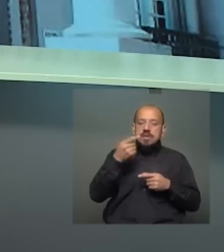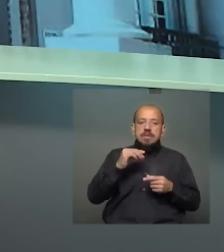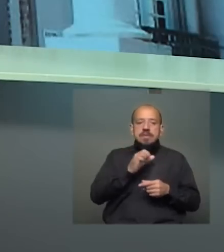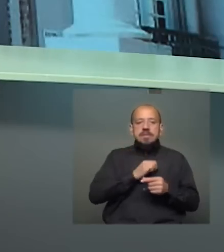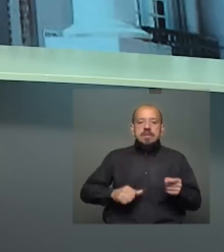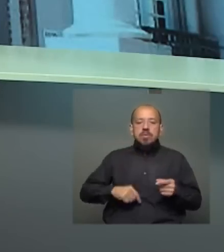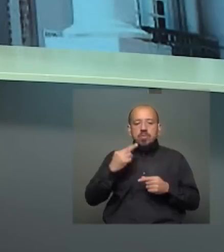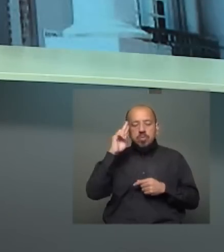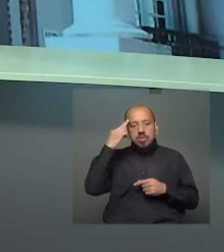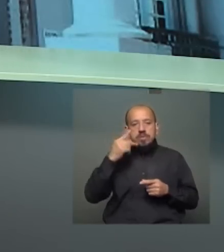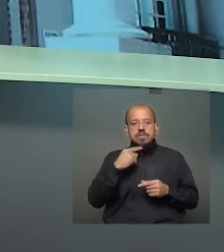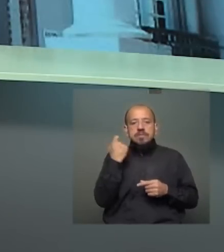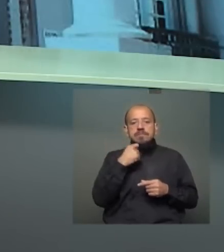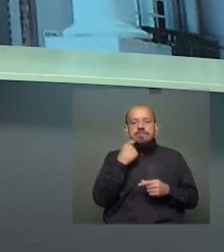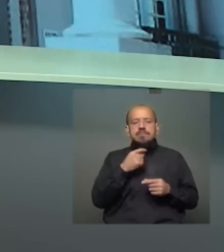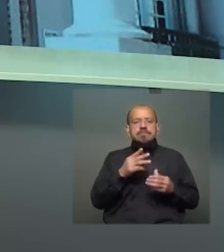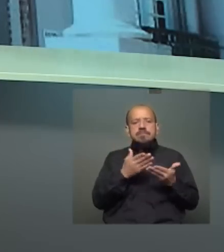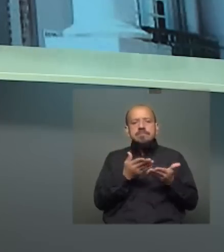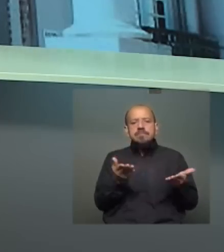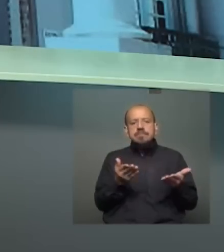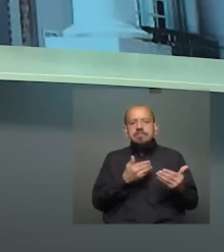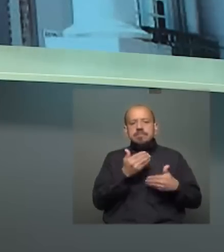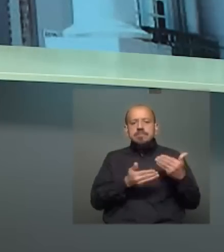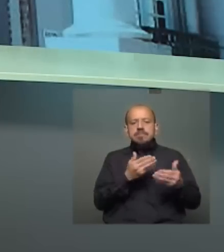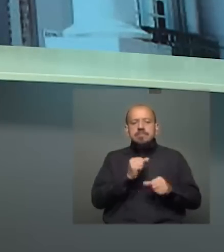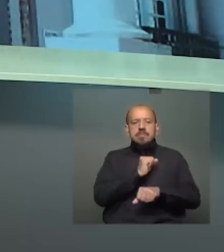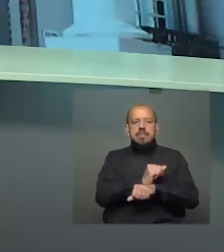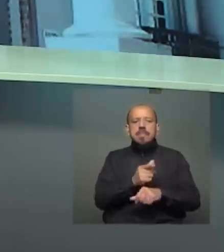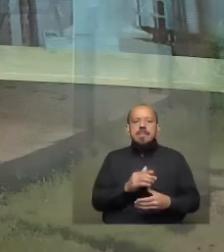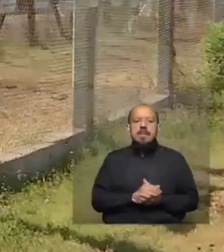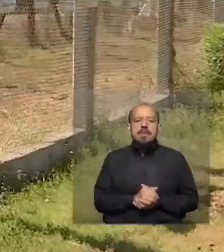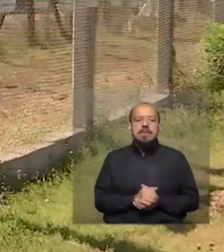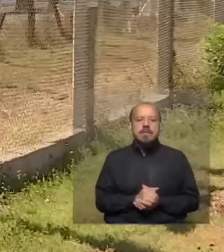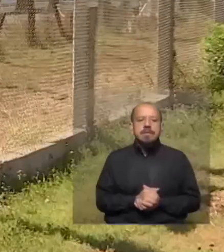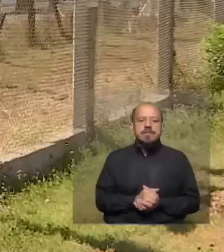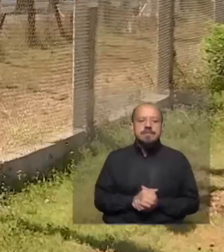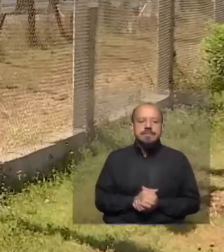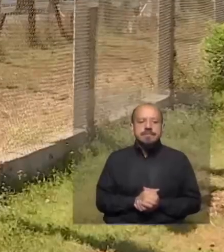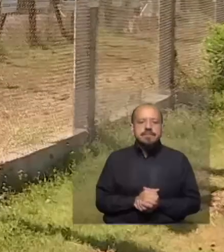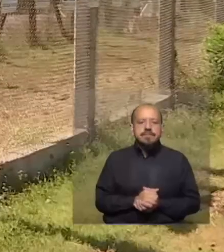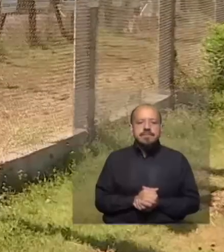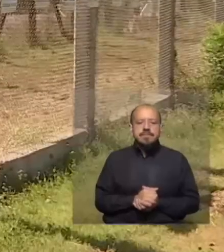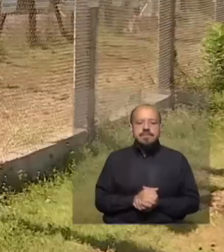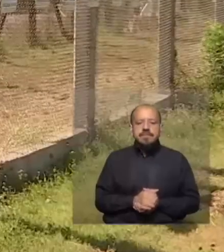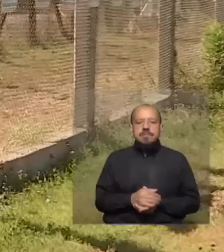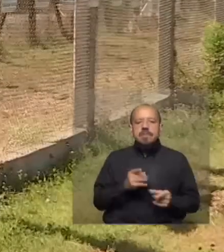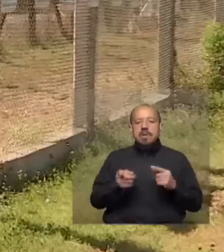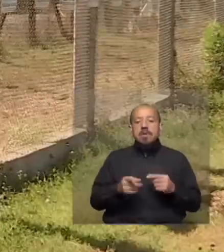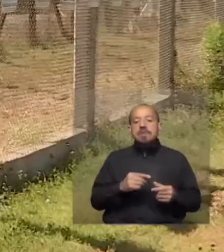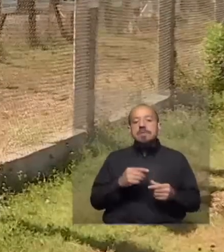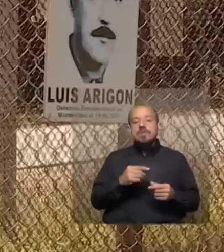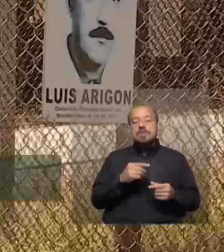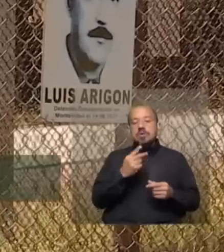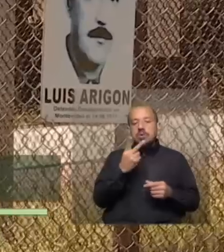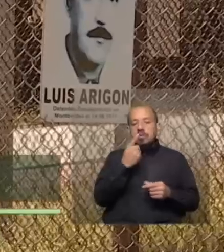el militar alegó falta de garantías durante el proceso penal en su contra Rodolfo Álvarez Fue procesado